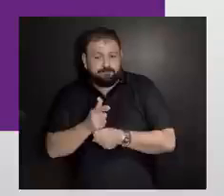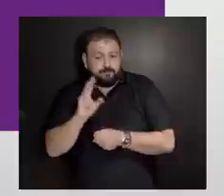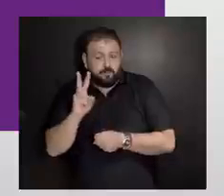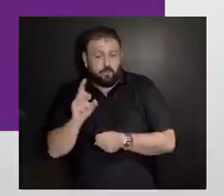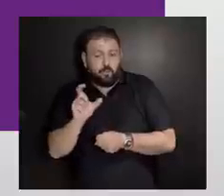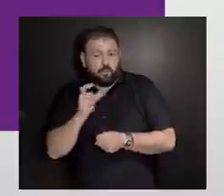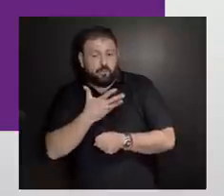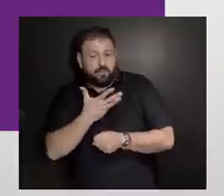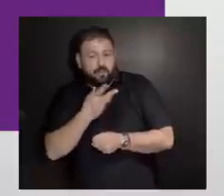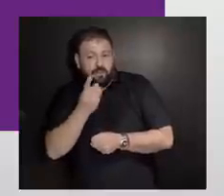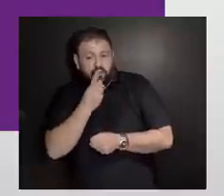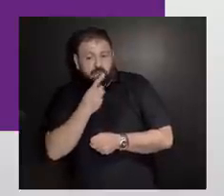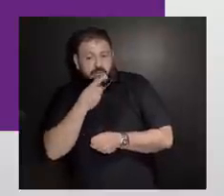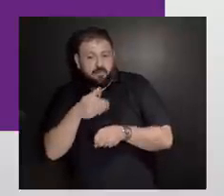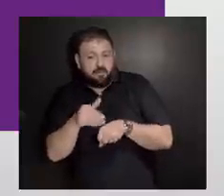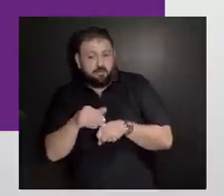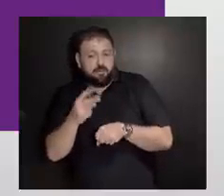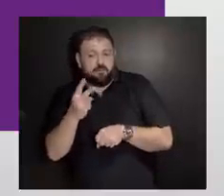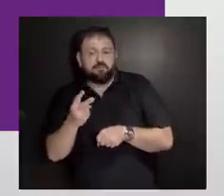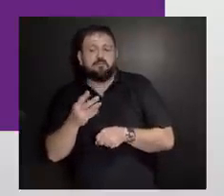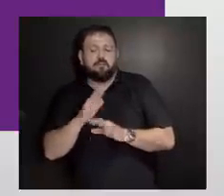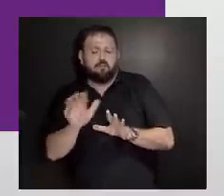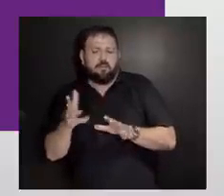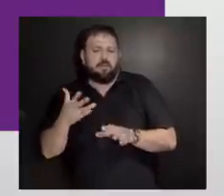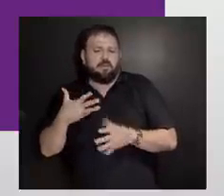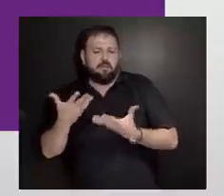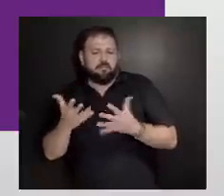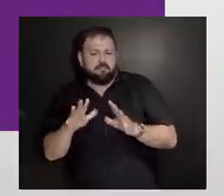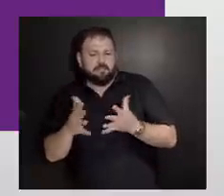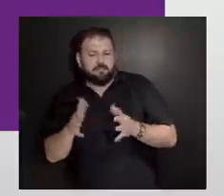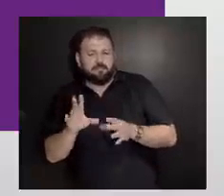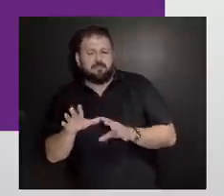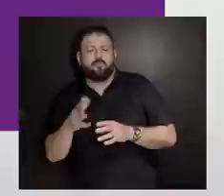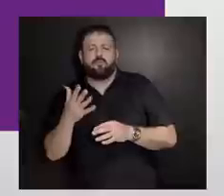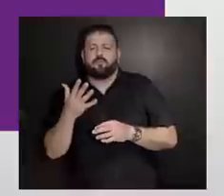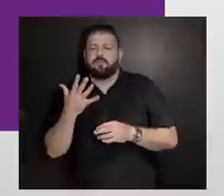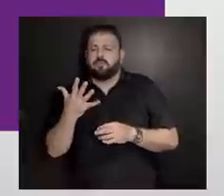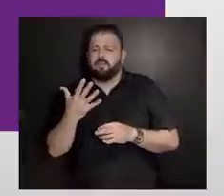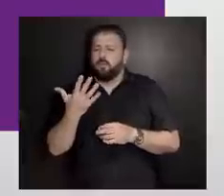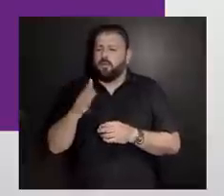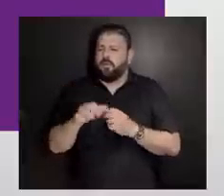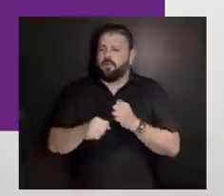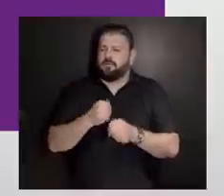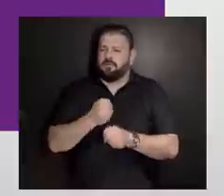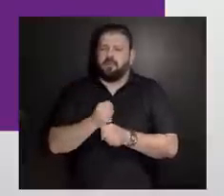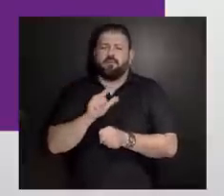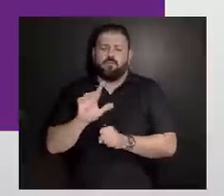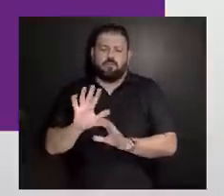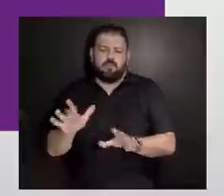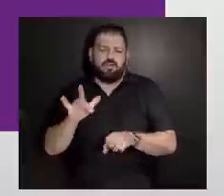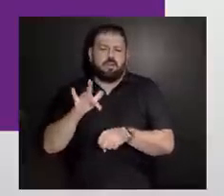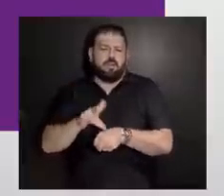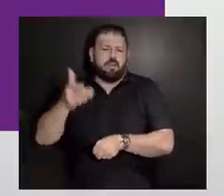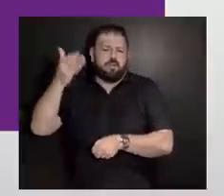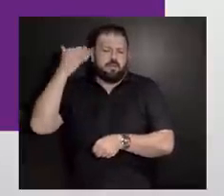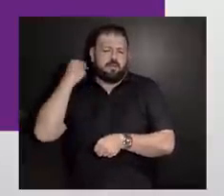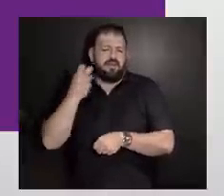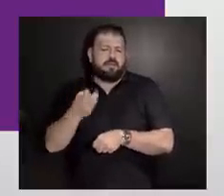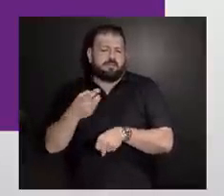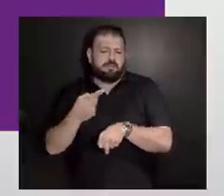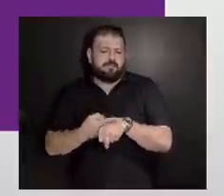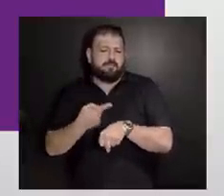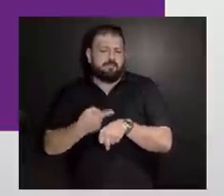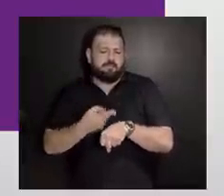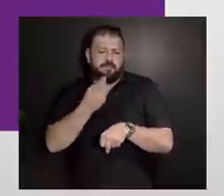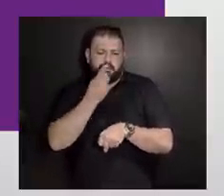2, normalmente ya lleva un promedio entre 5 a 10 años viviendo con la enfermedad, pero es este periodo de tiempo el que le toma